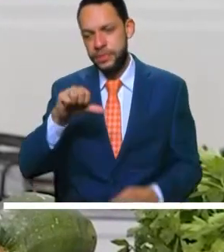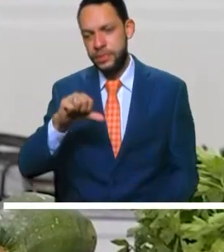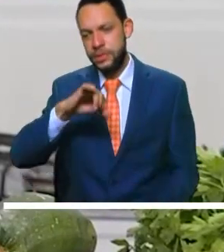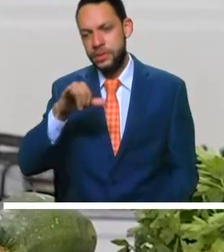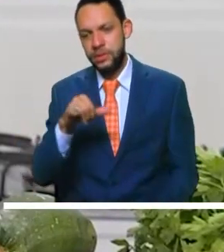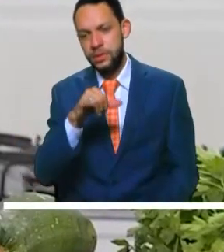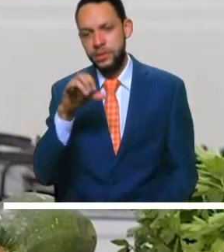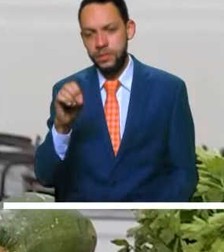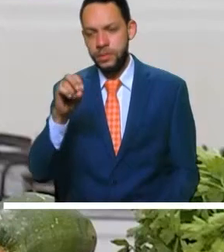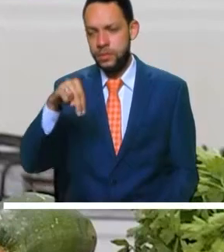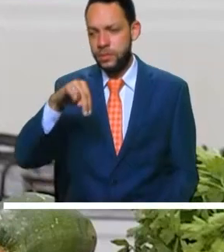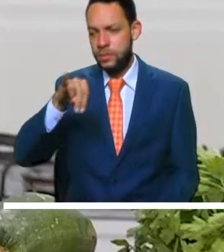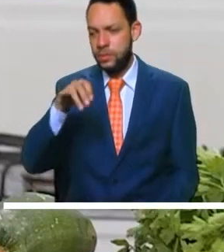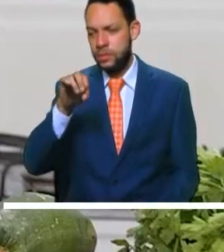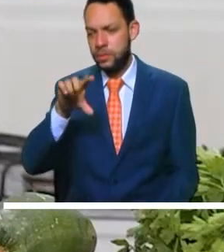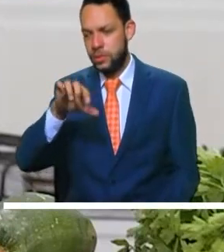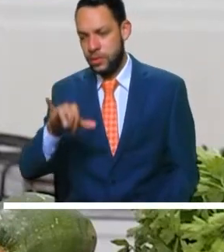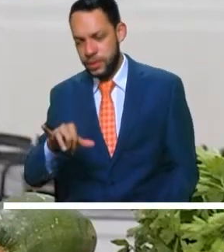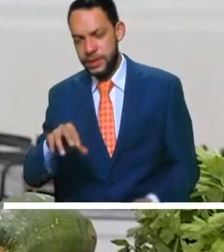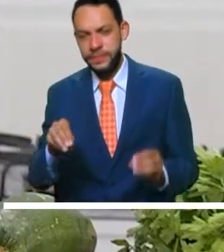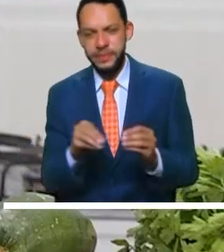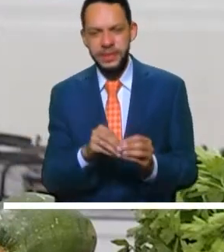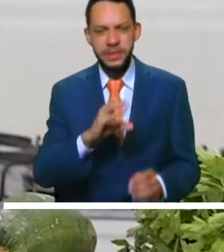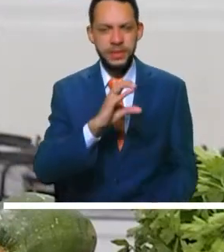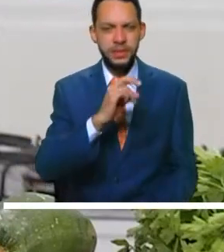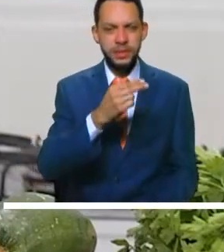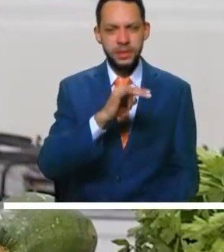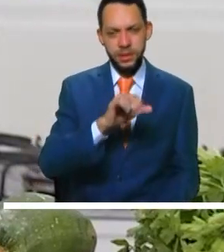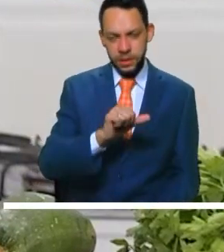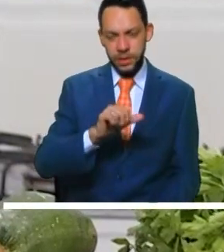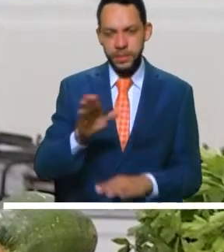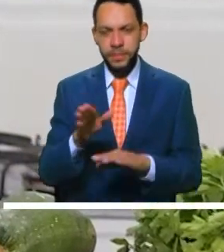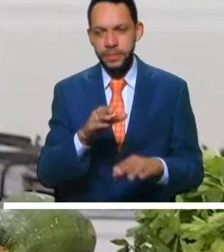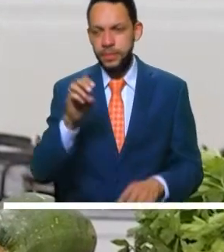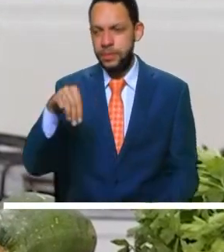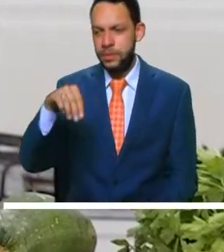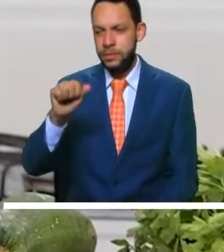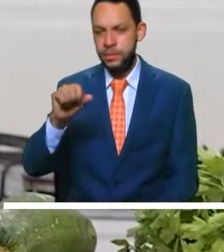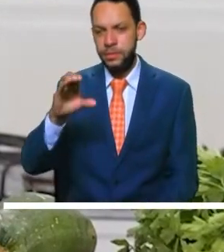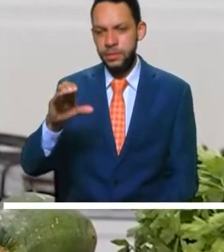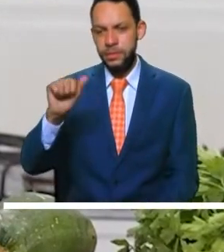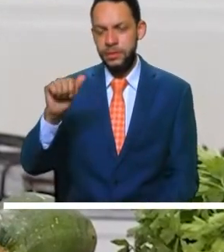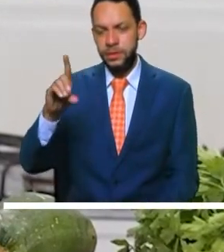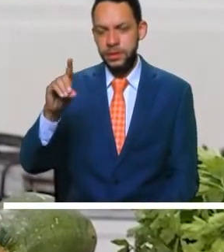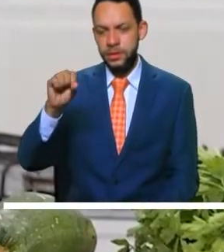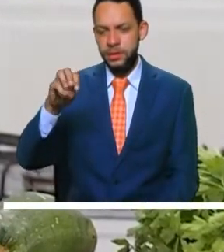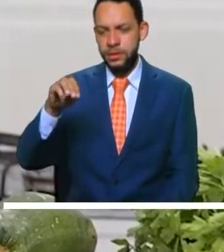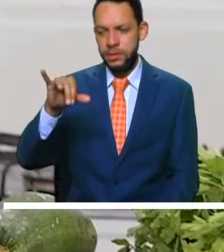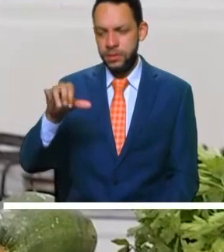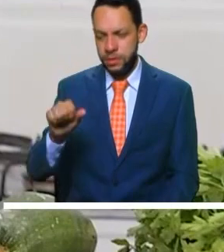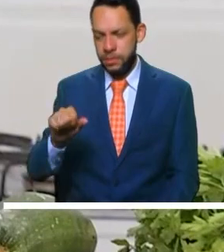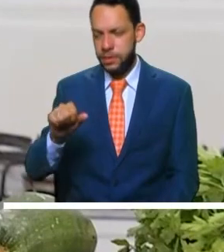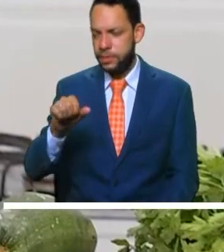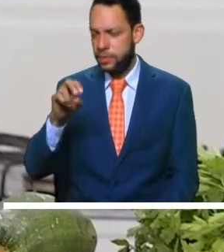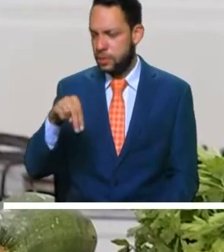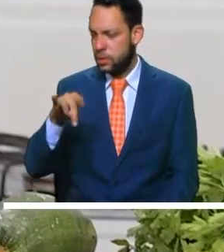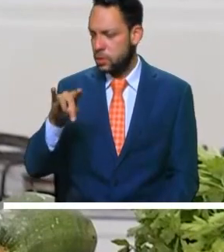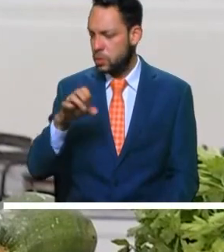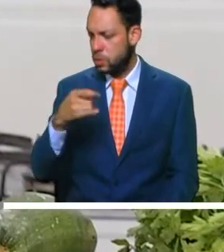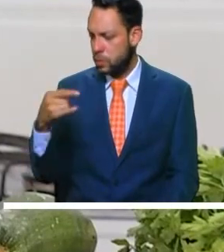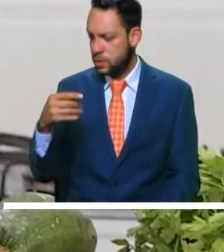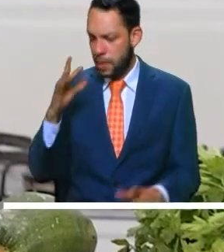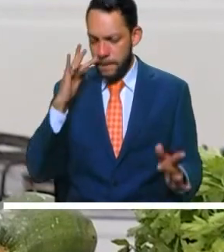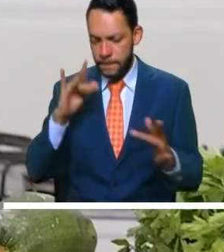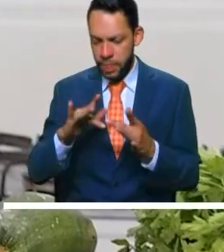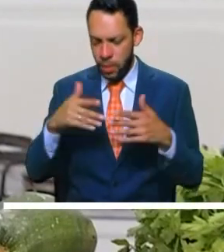linaza y otros frutos secos como la macadamia, las nueces y las almendras. Es muy importante tener una alimentación que tenga